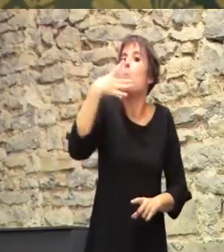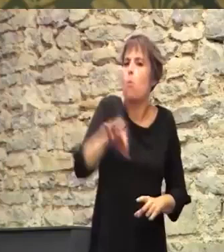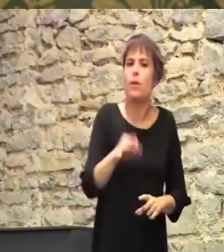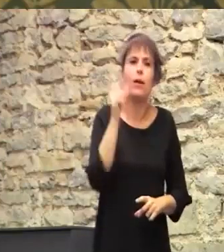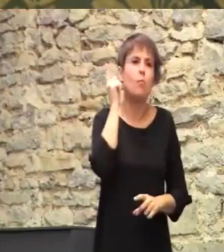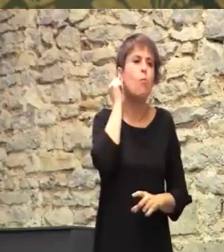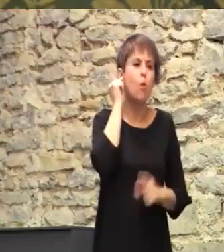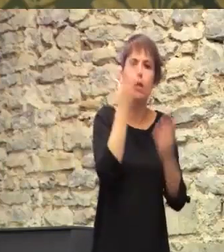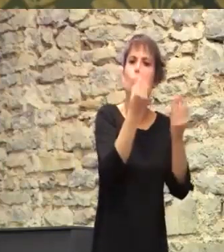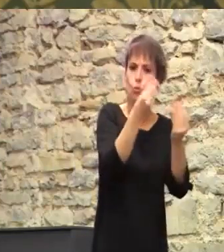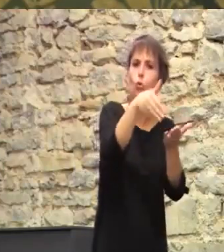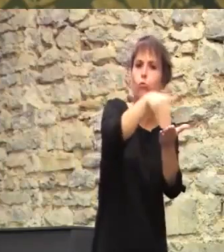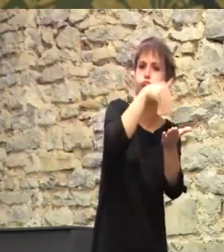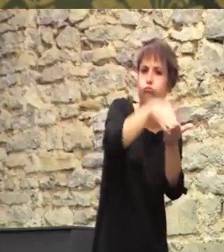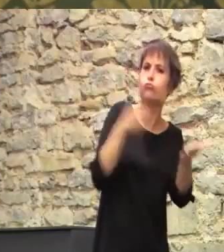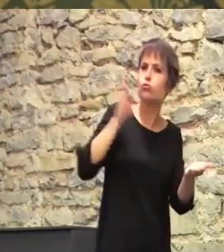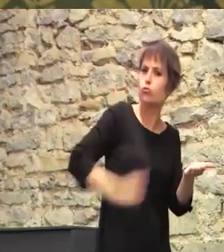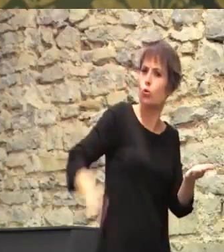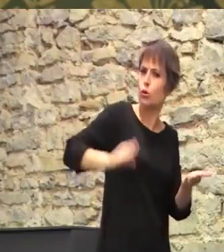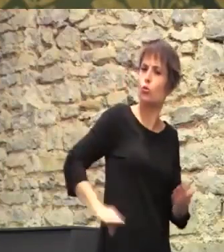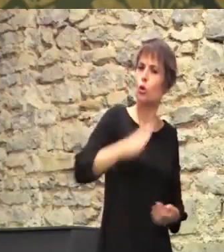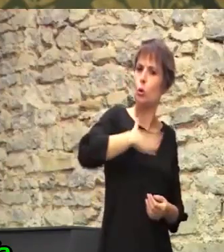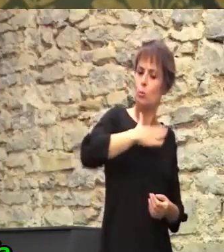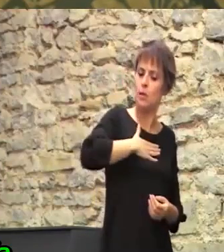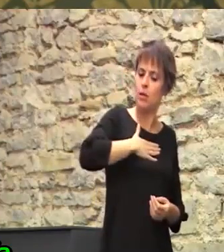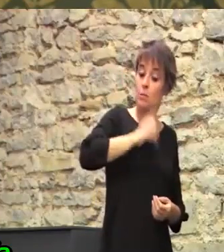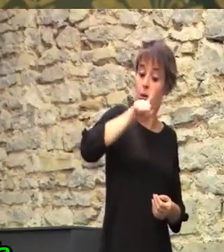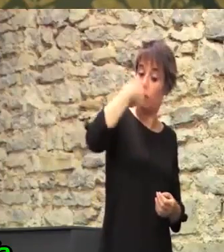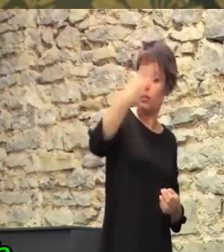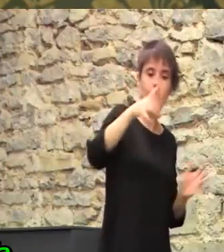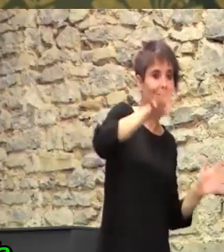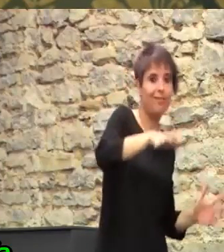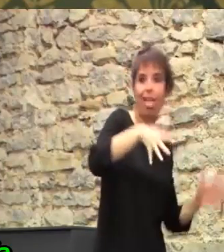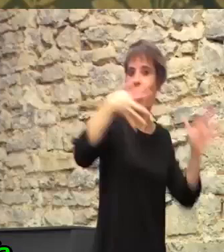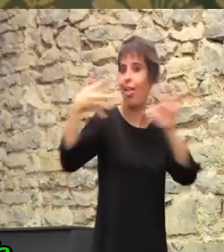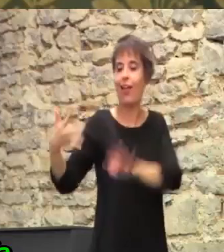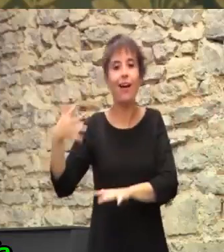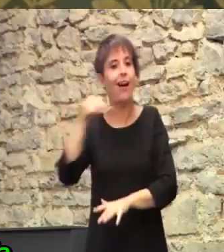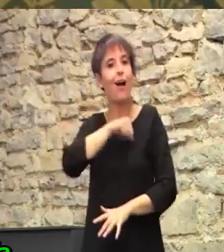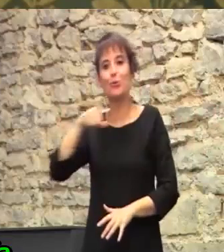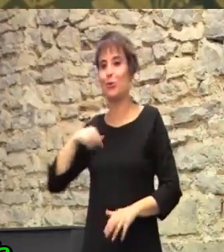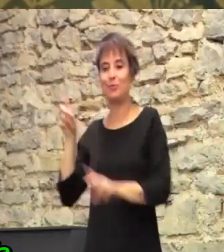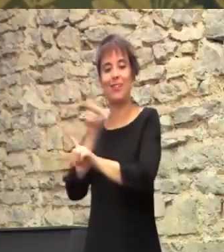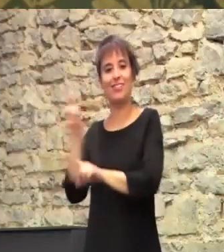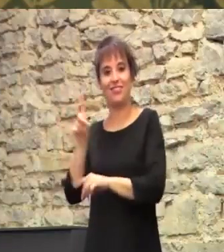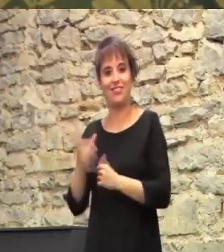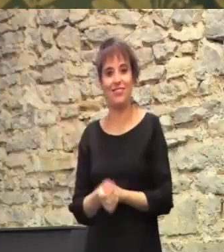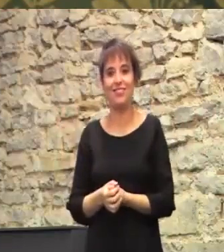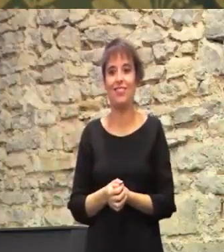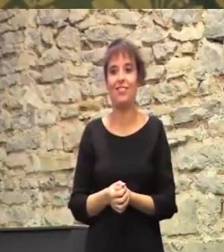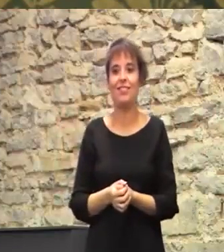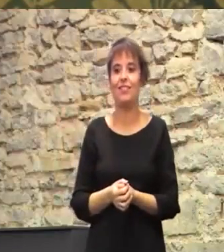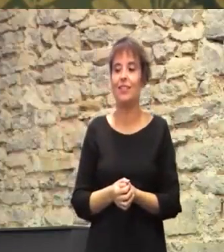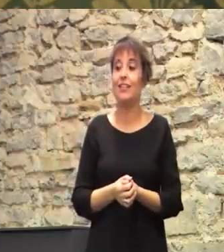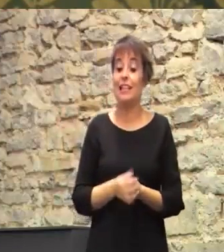que ganaran dinero su dinero propio pero que no se manejarán con autonomía y